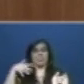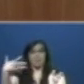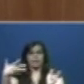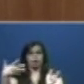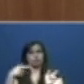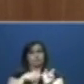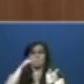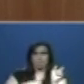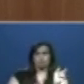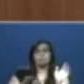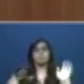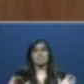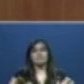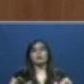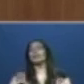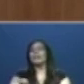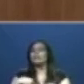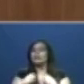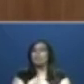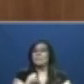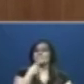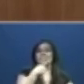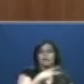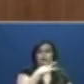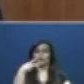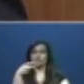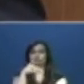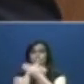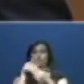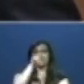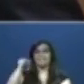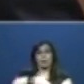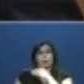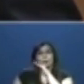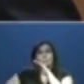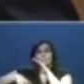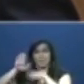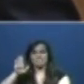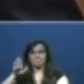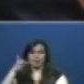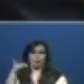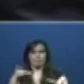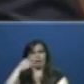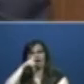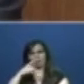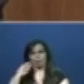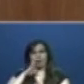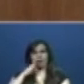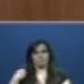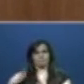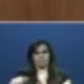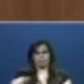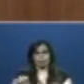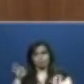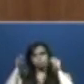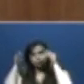embargo 100 millones de euros más que aquel a nuestros servicios públicos fundamentales